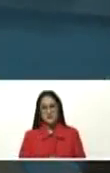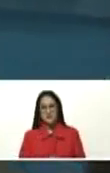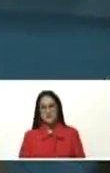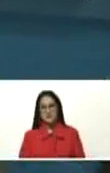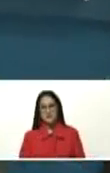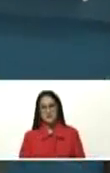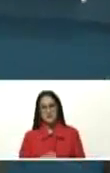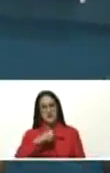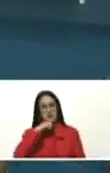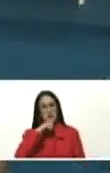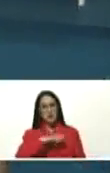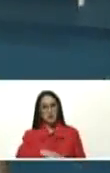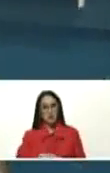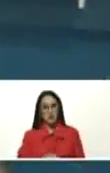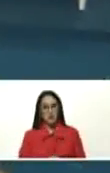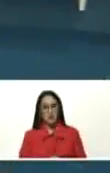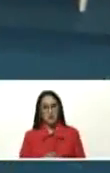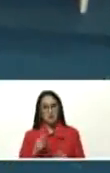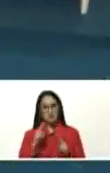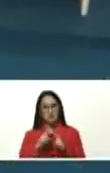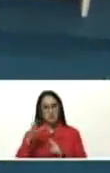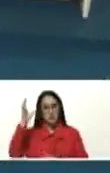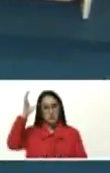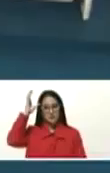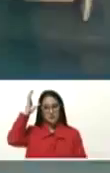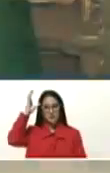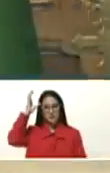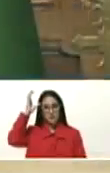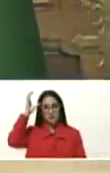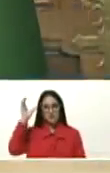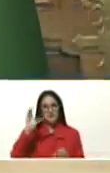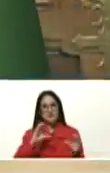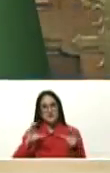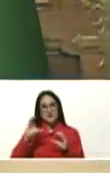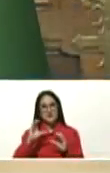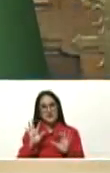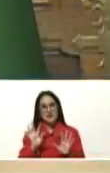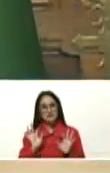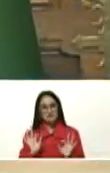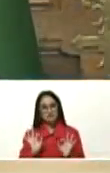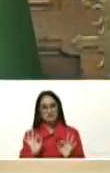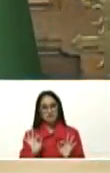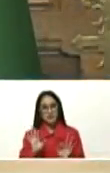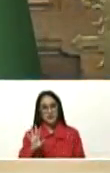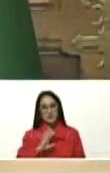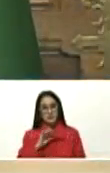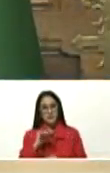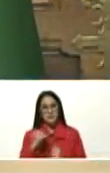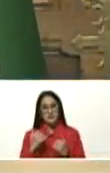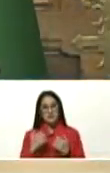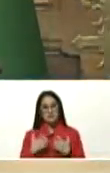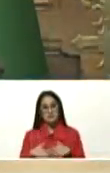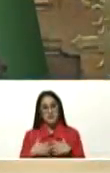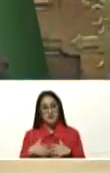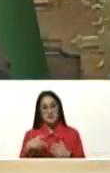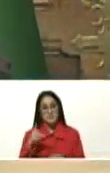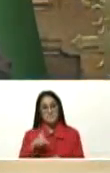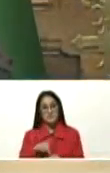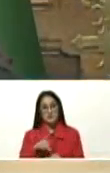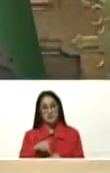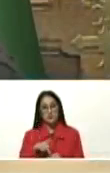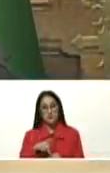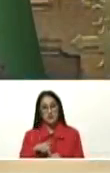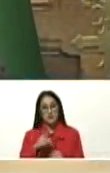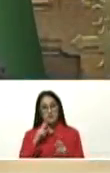bagaje histórico de conocimiento, de ciencia y de técnica de nuestra industria petrolera. Ya